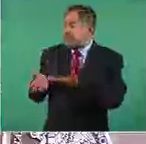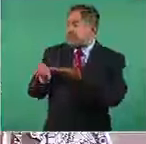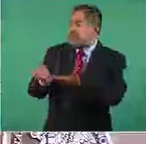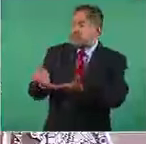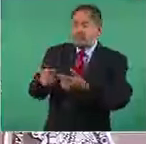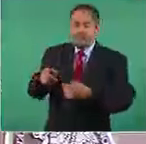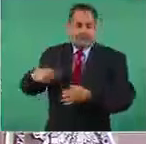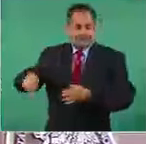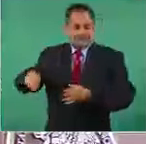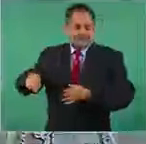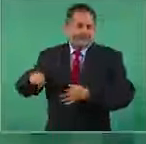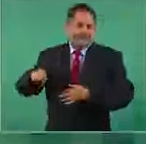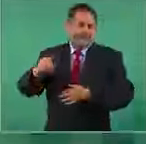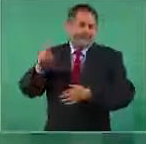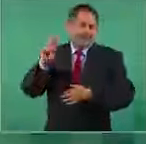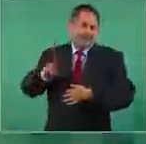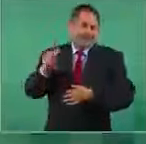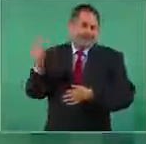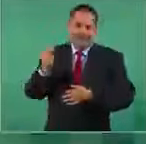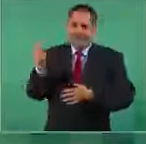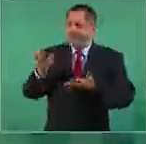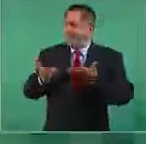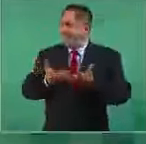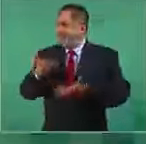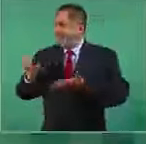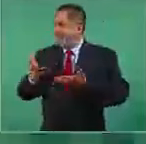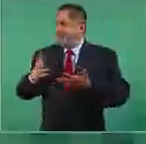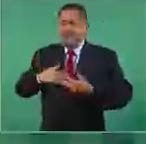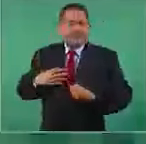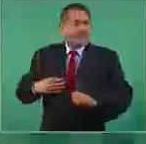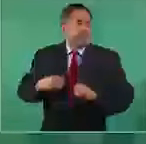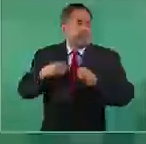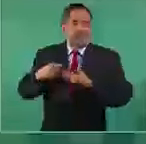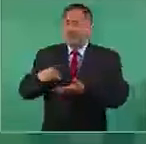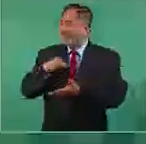por necesidad tienen que abandonar sus pueblos.